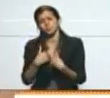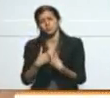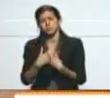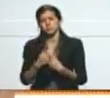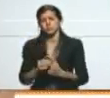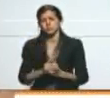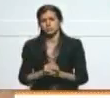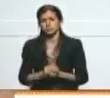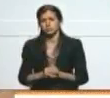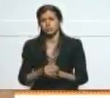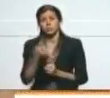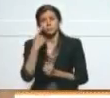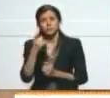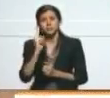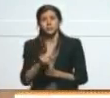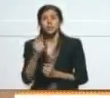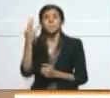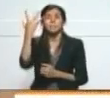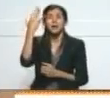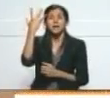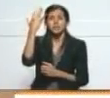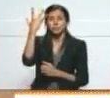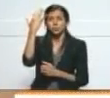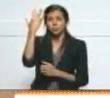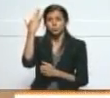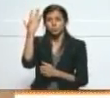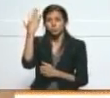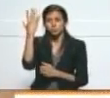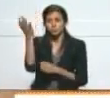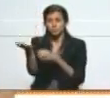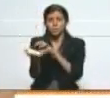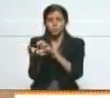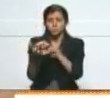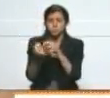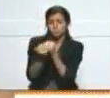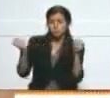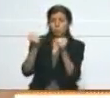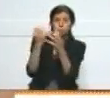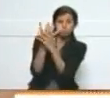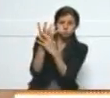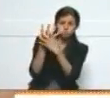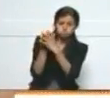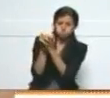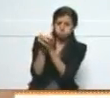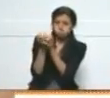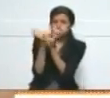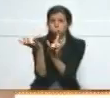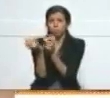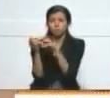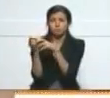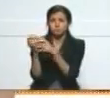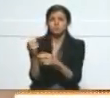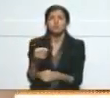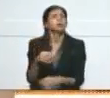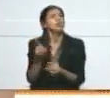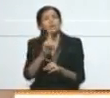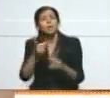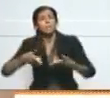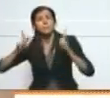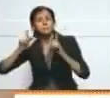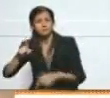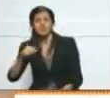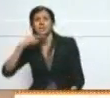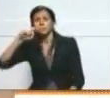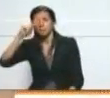yo tengo que mostrarlo, es la mano del joven. Señor padre, señora madre, no permita que su hijo de 18, 19 años, 20